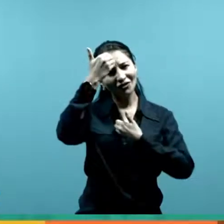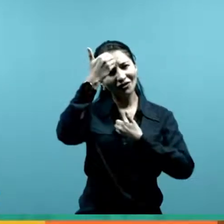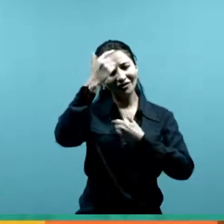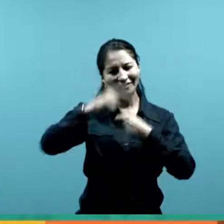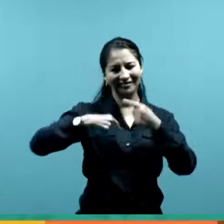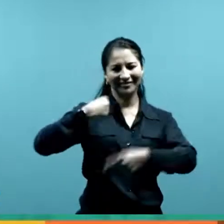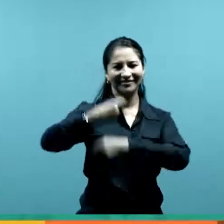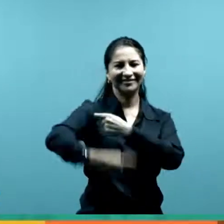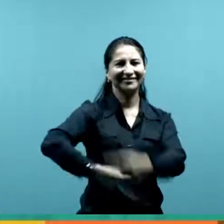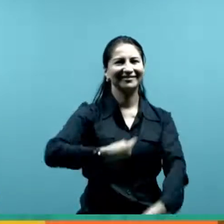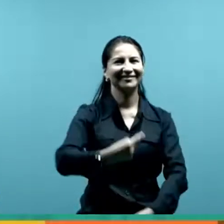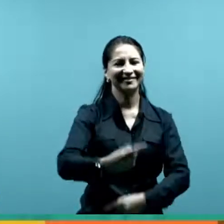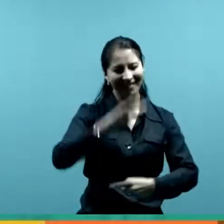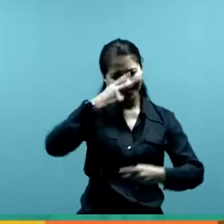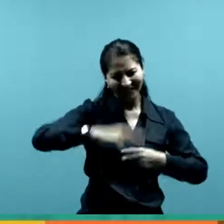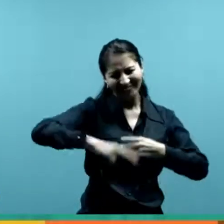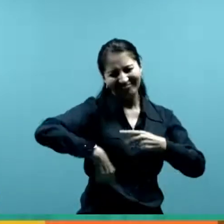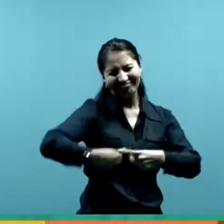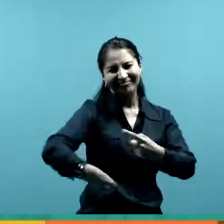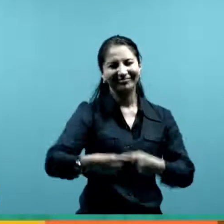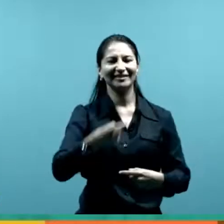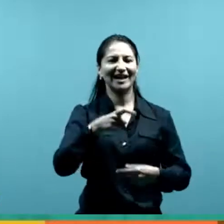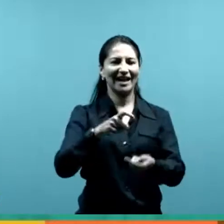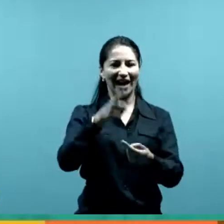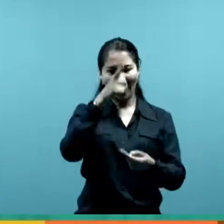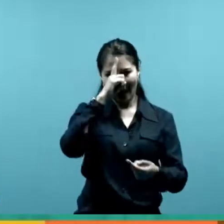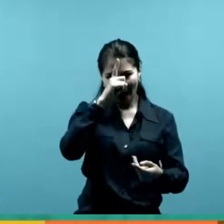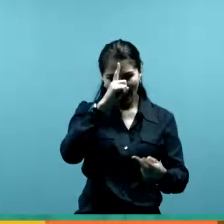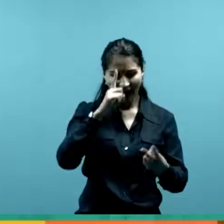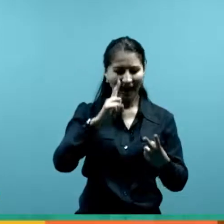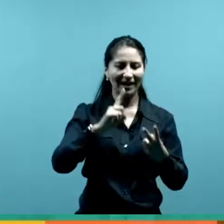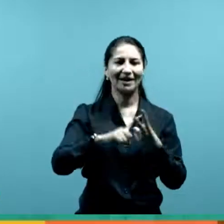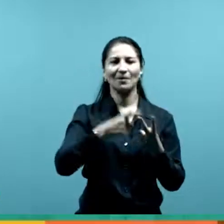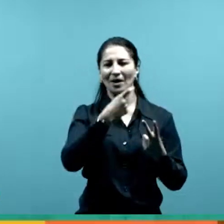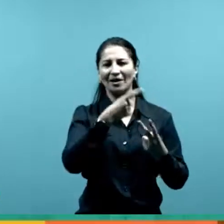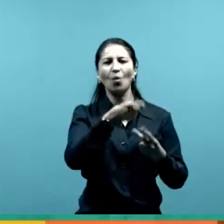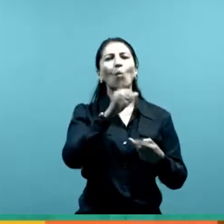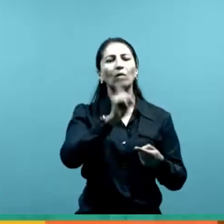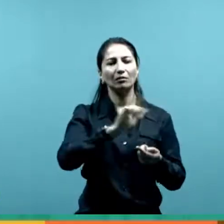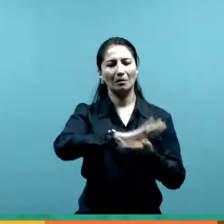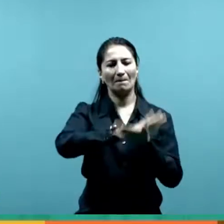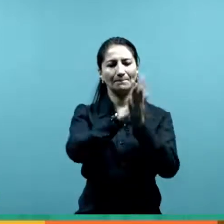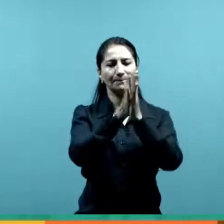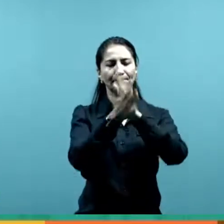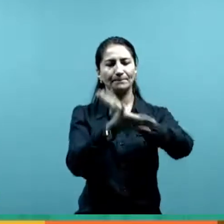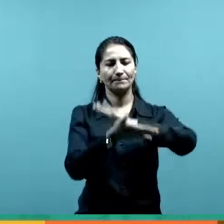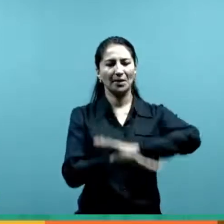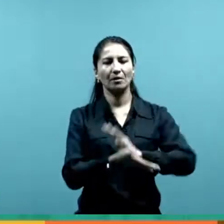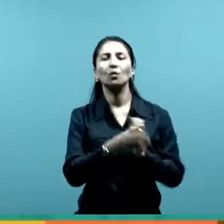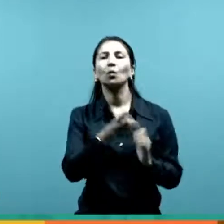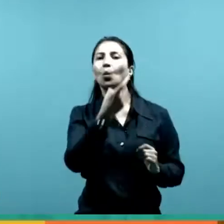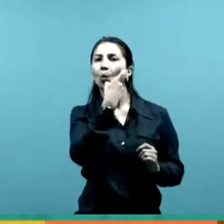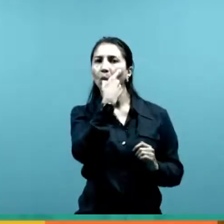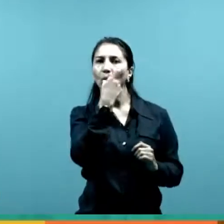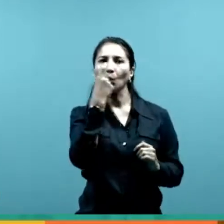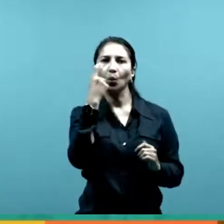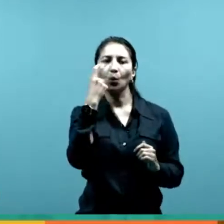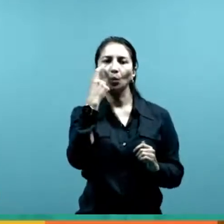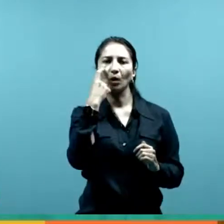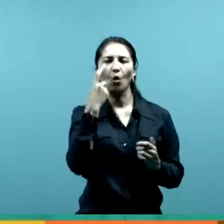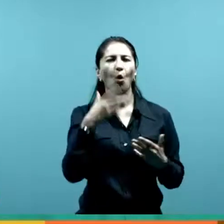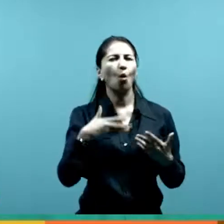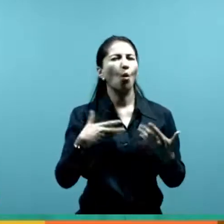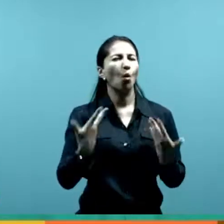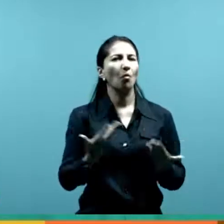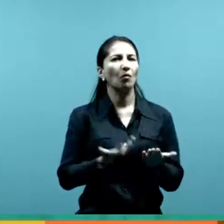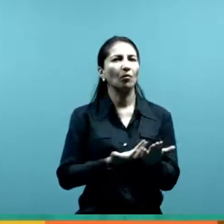alemanes perpetradores del exterminio judío de parte de los nazis y a la población en general? ¿Qué